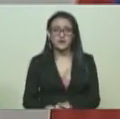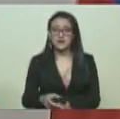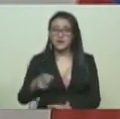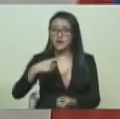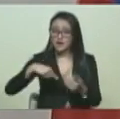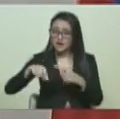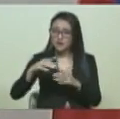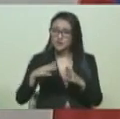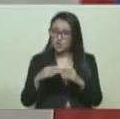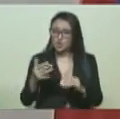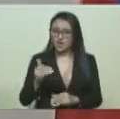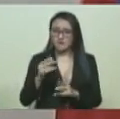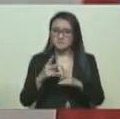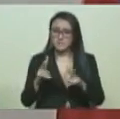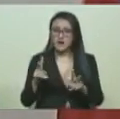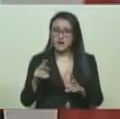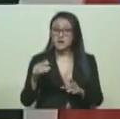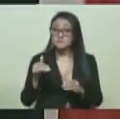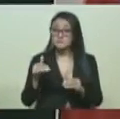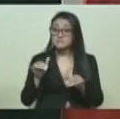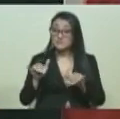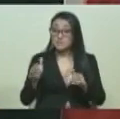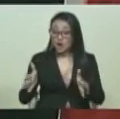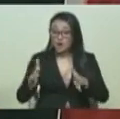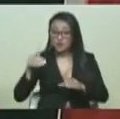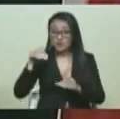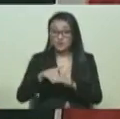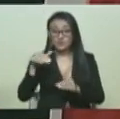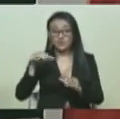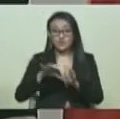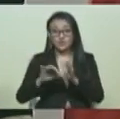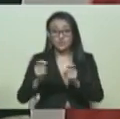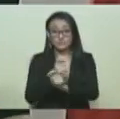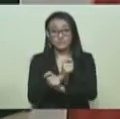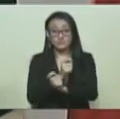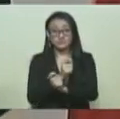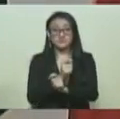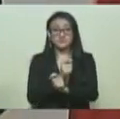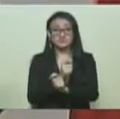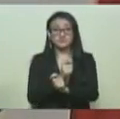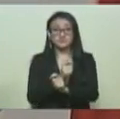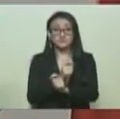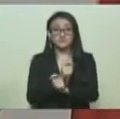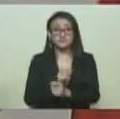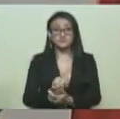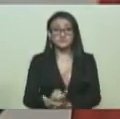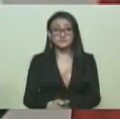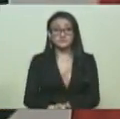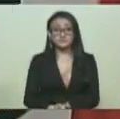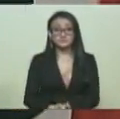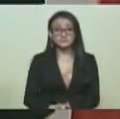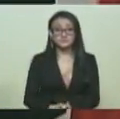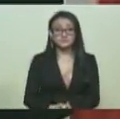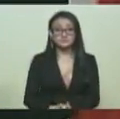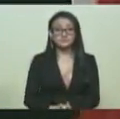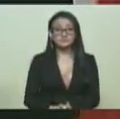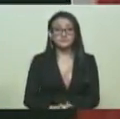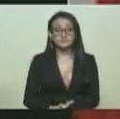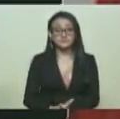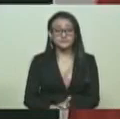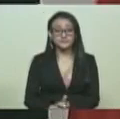conquistado con la elección de la Asamblea Nacional Constituyente. Y fíjense ustedes que estos